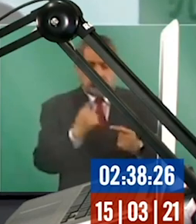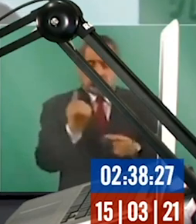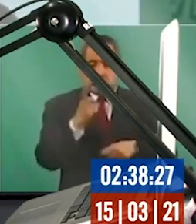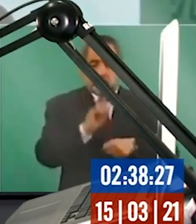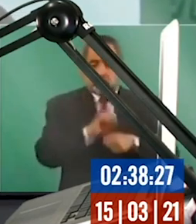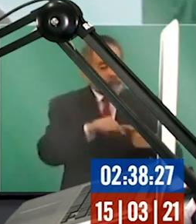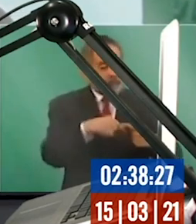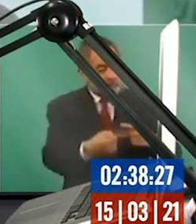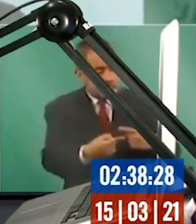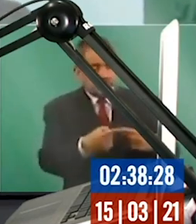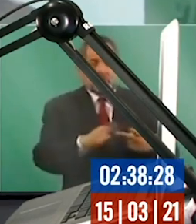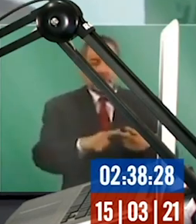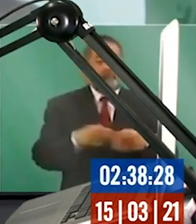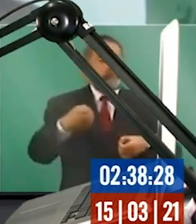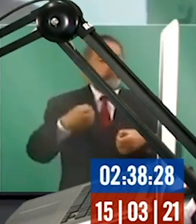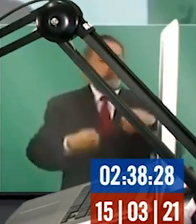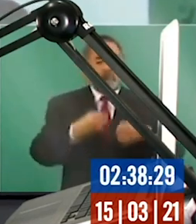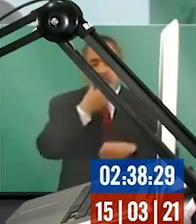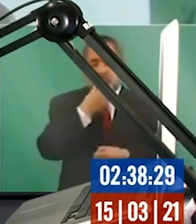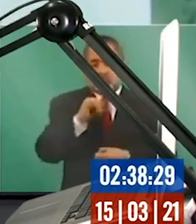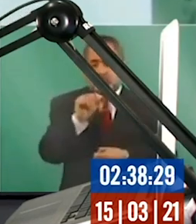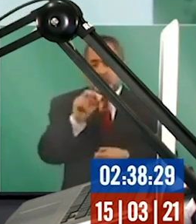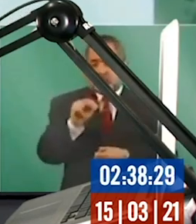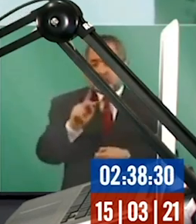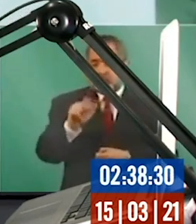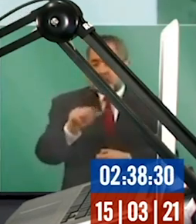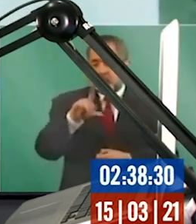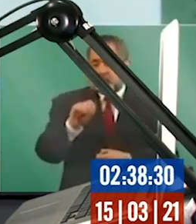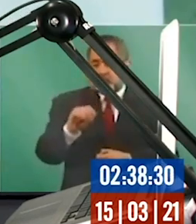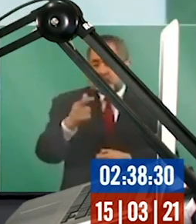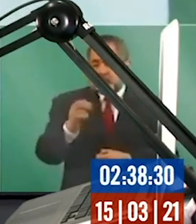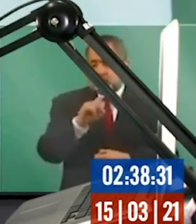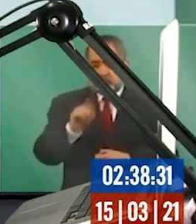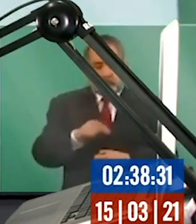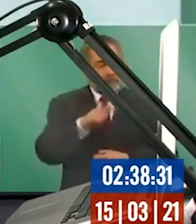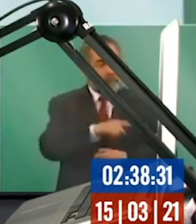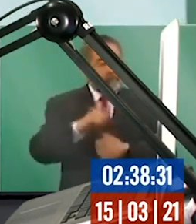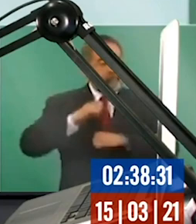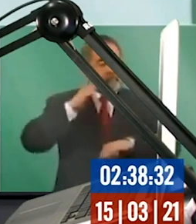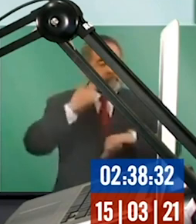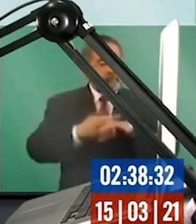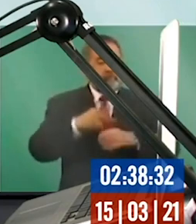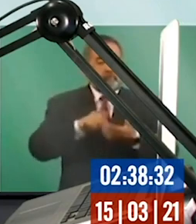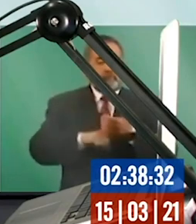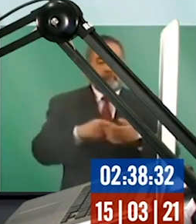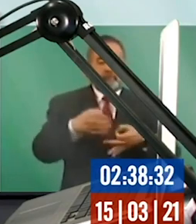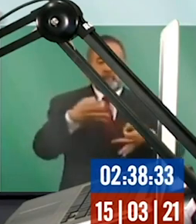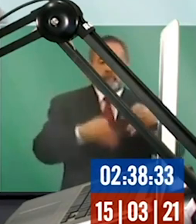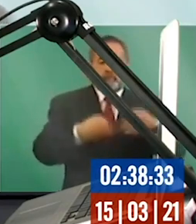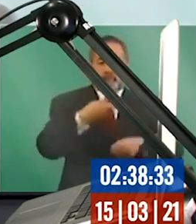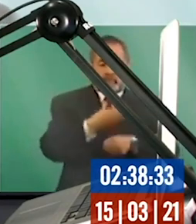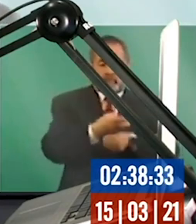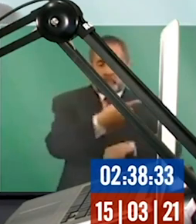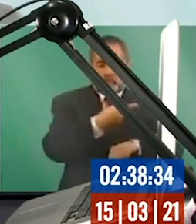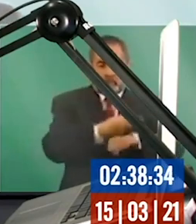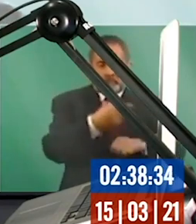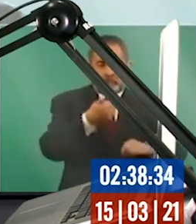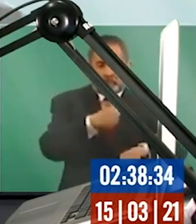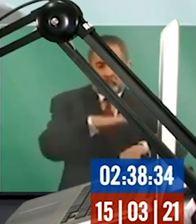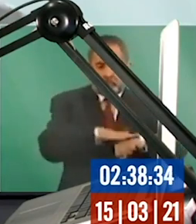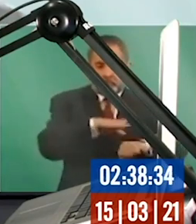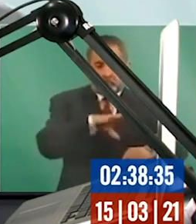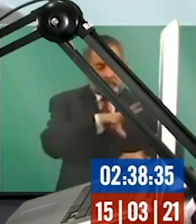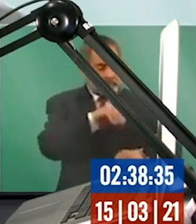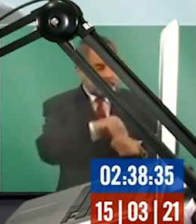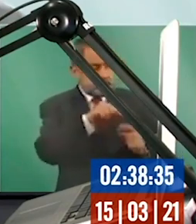sustentada y esto podría ser un duro revés para el gobierno federal si se deja firme una vez más el amparo y aunque hay